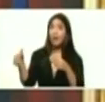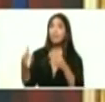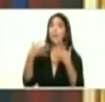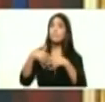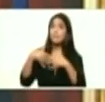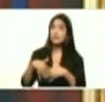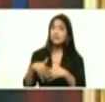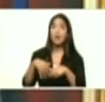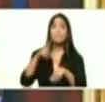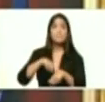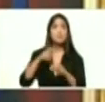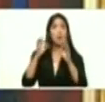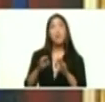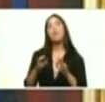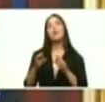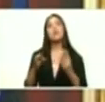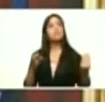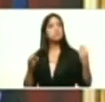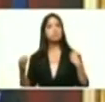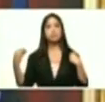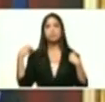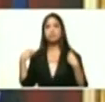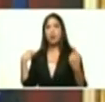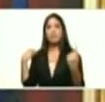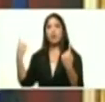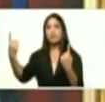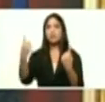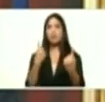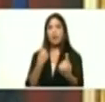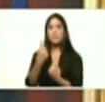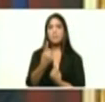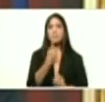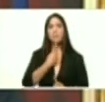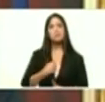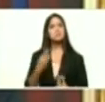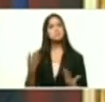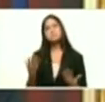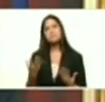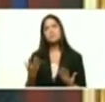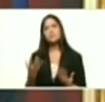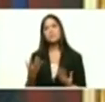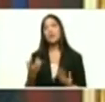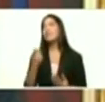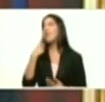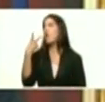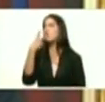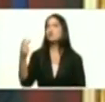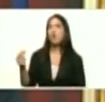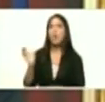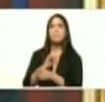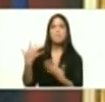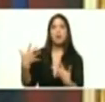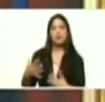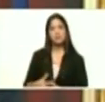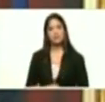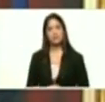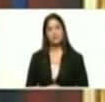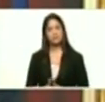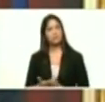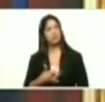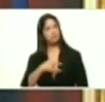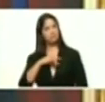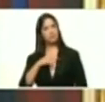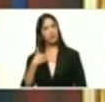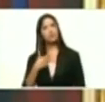y a la misma hora, se me acercaban los equipos, ministros, me decían, acaban de negar el decreto de emergencia, yo estaba